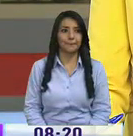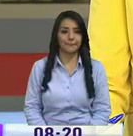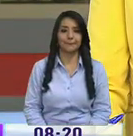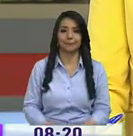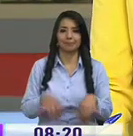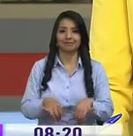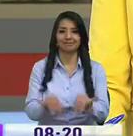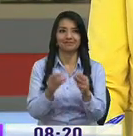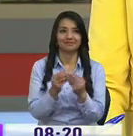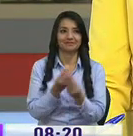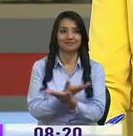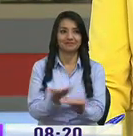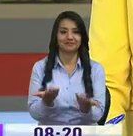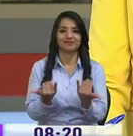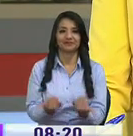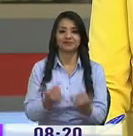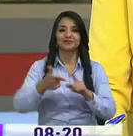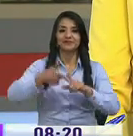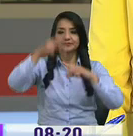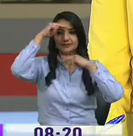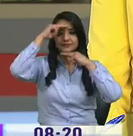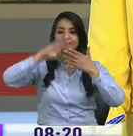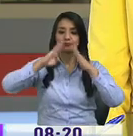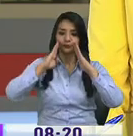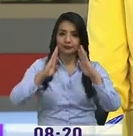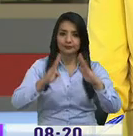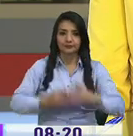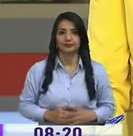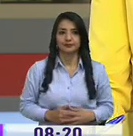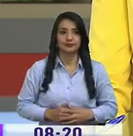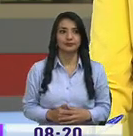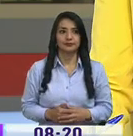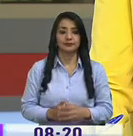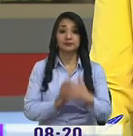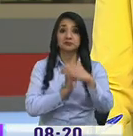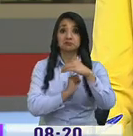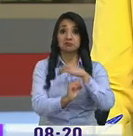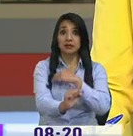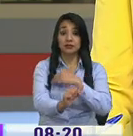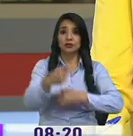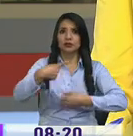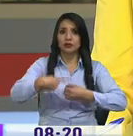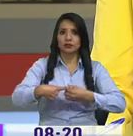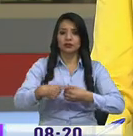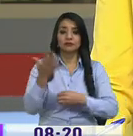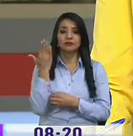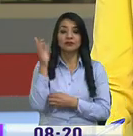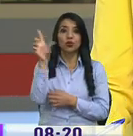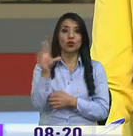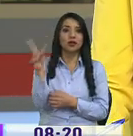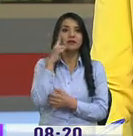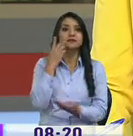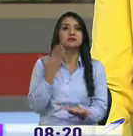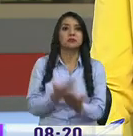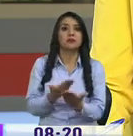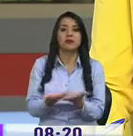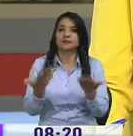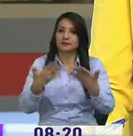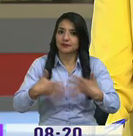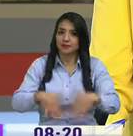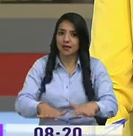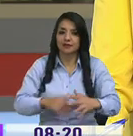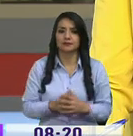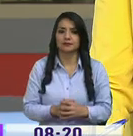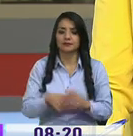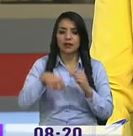Continuamos con más información en este, el primer noticiero de la comunidad. El Metro de Quito arrancó este lunes con las pruebas. Esta fase comprendió un